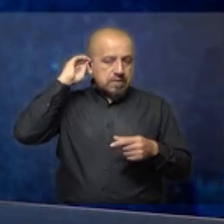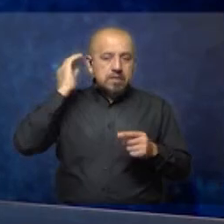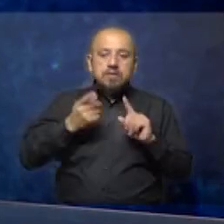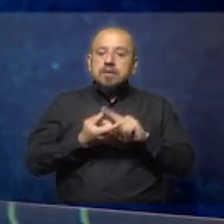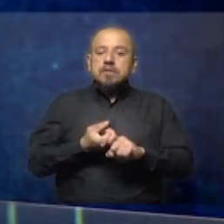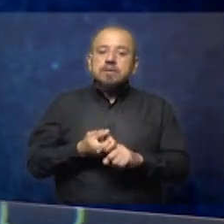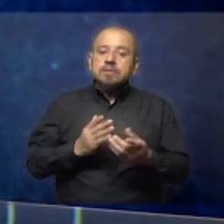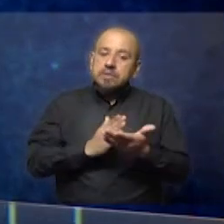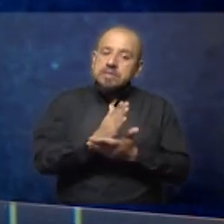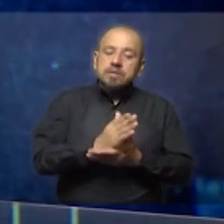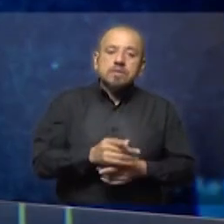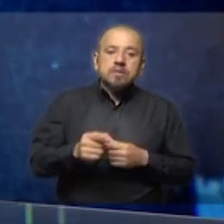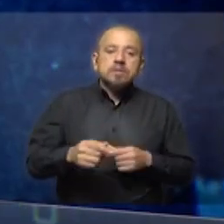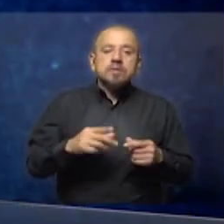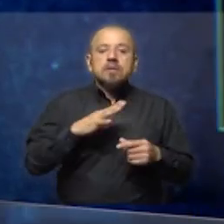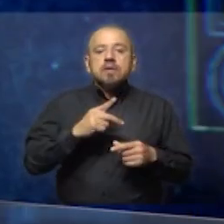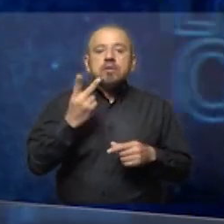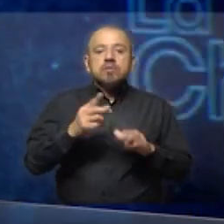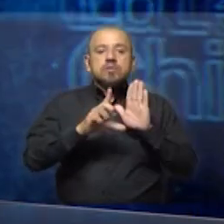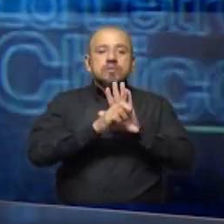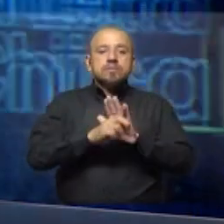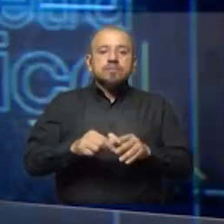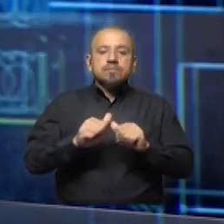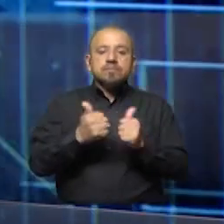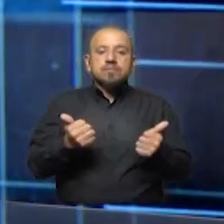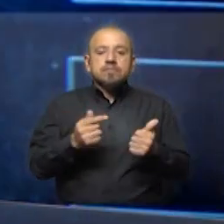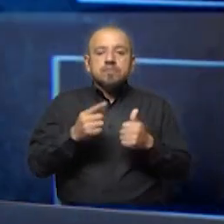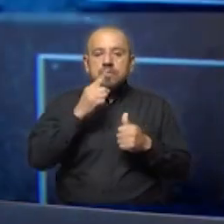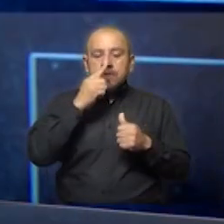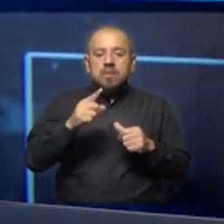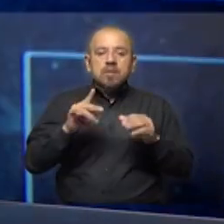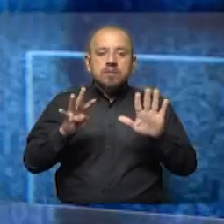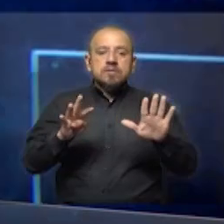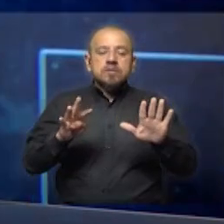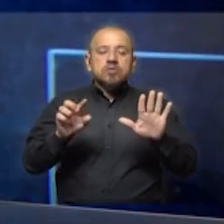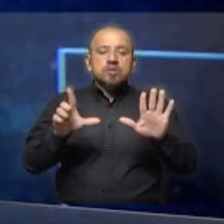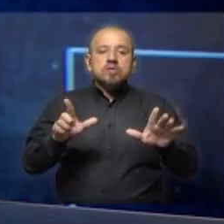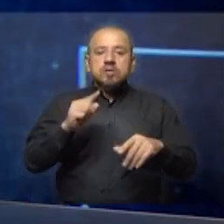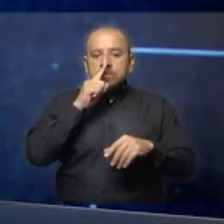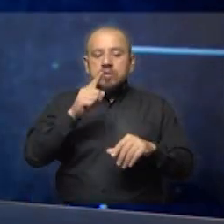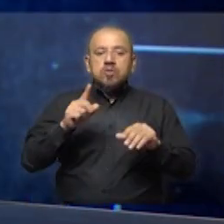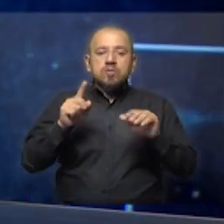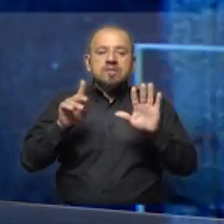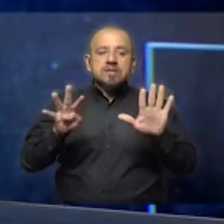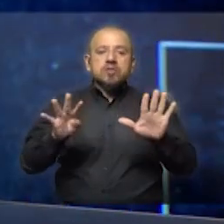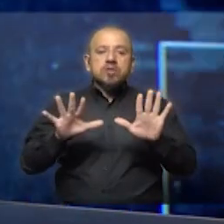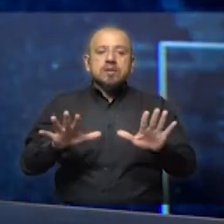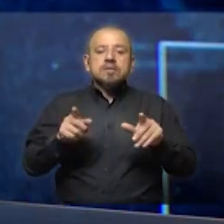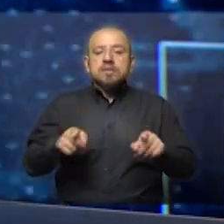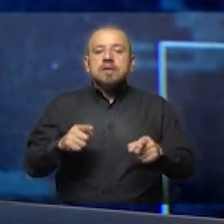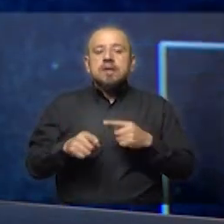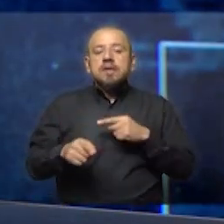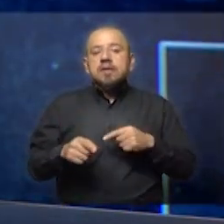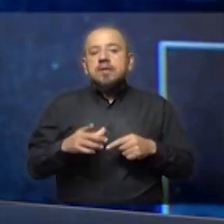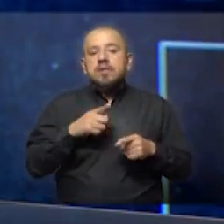siempre luego Teníamos dos leyes de divorcio una en 1907 y otra en 1910 que había hablaban de algunas